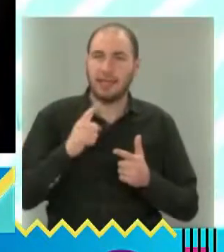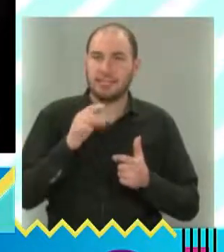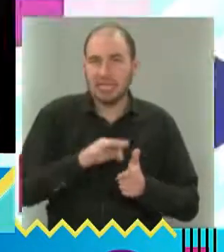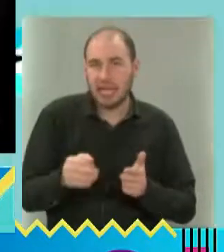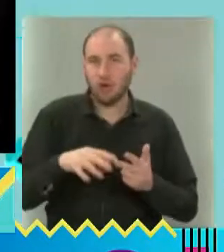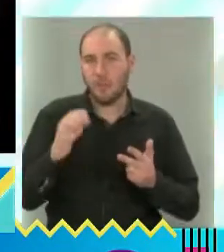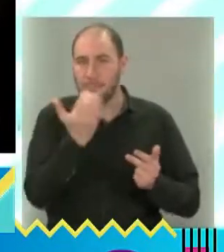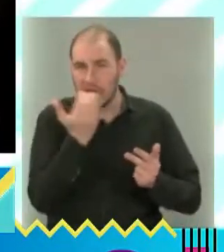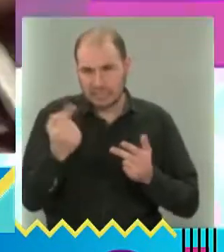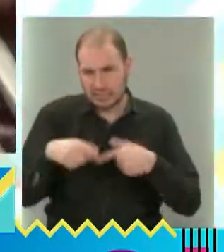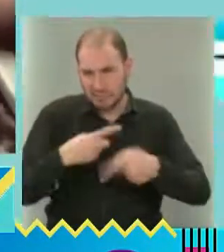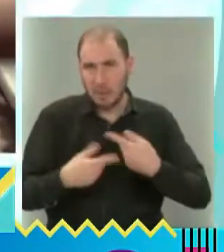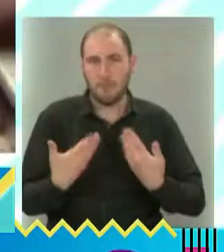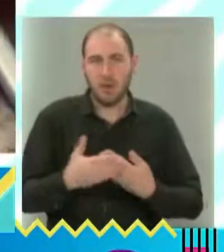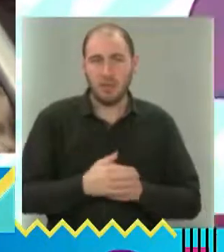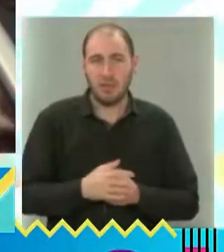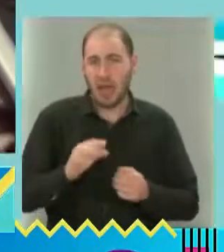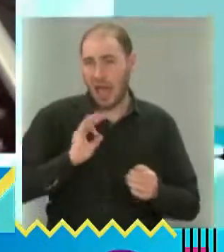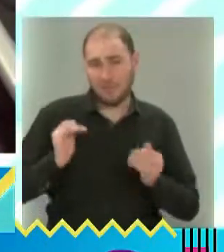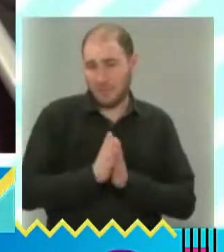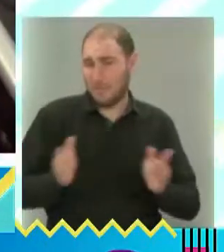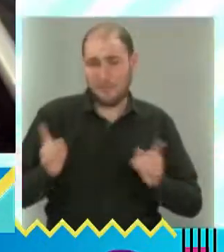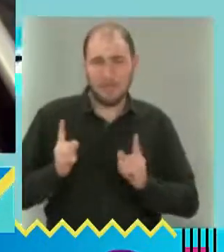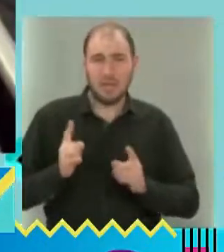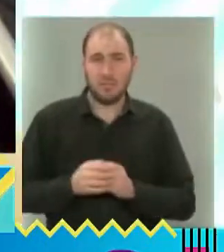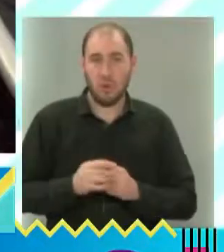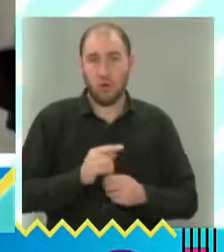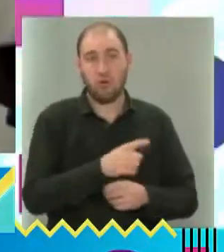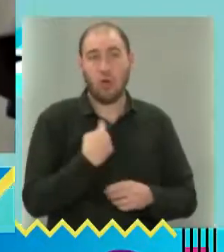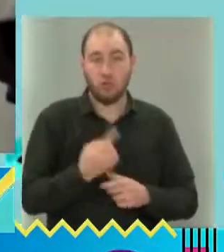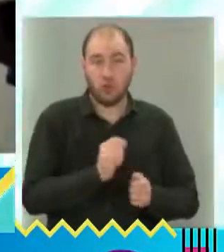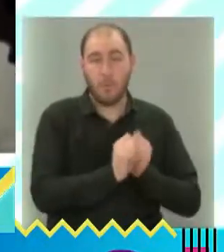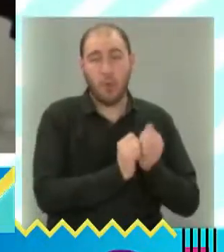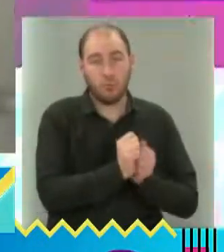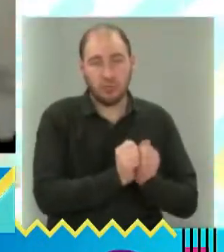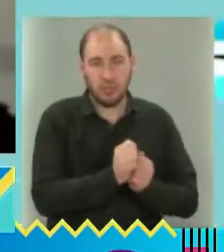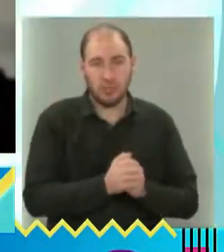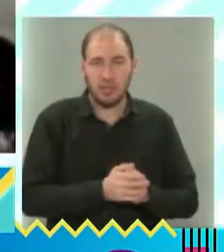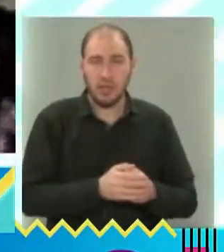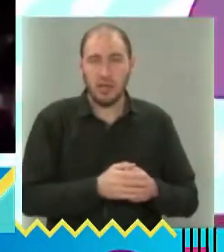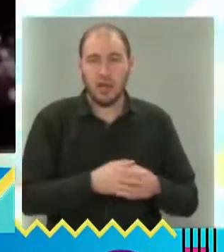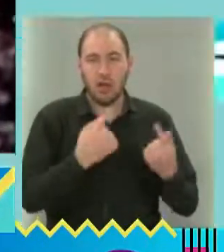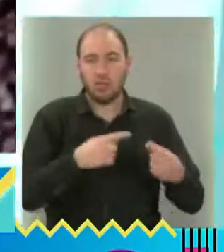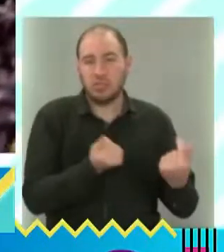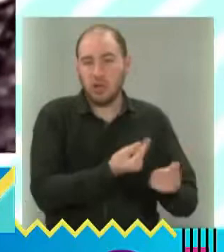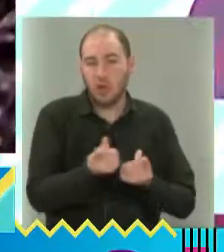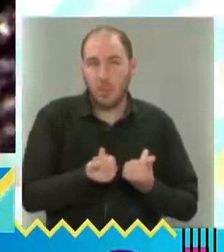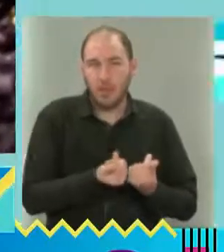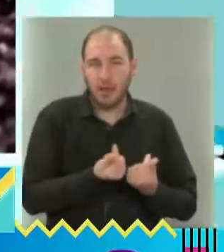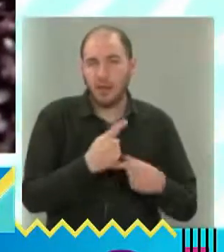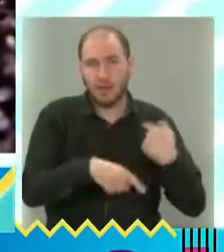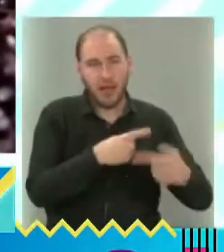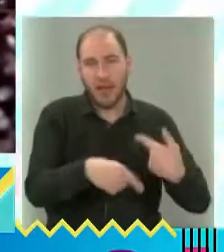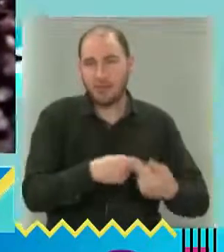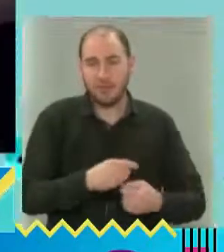maíz en un mismo año. Para nosotros producimos y las variables de consumo van